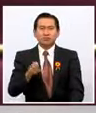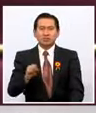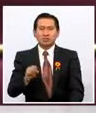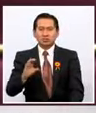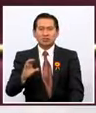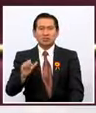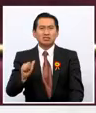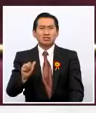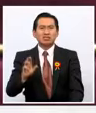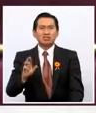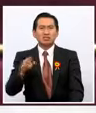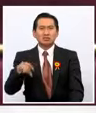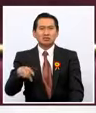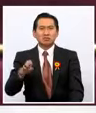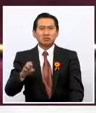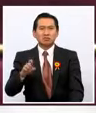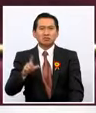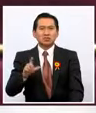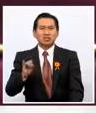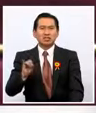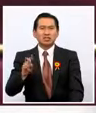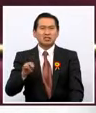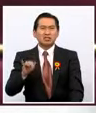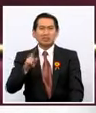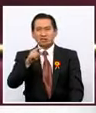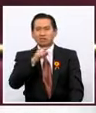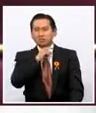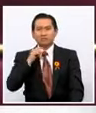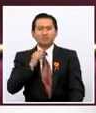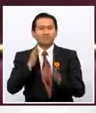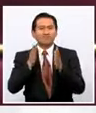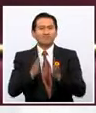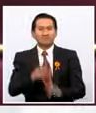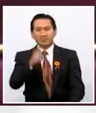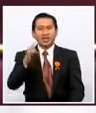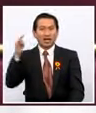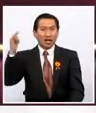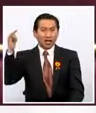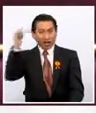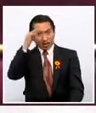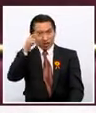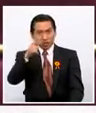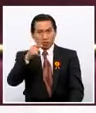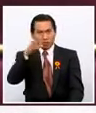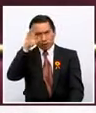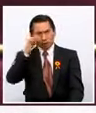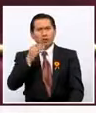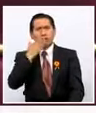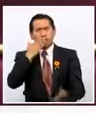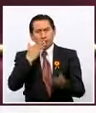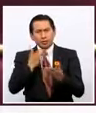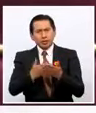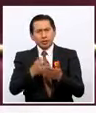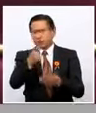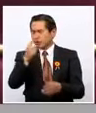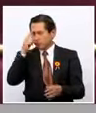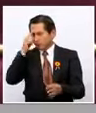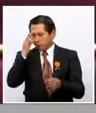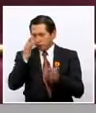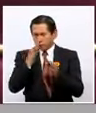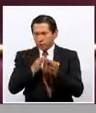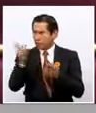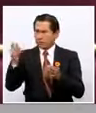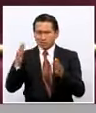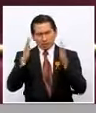obispo del alto un hombre de bien y un hombre de fe que puso todo de su parte